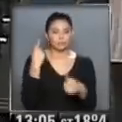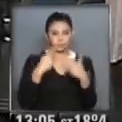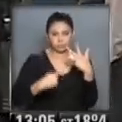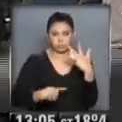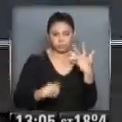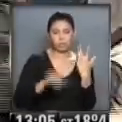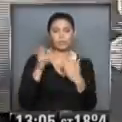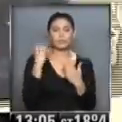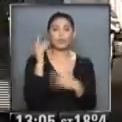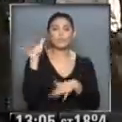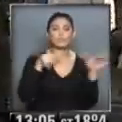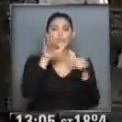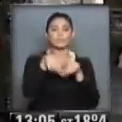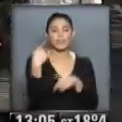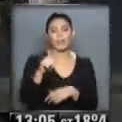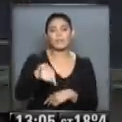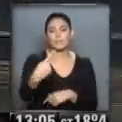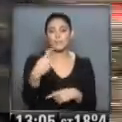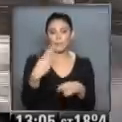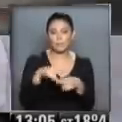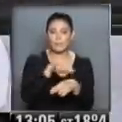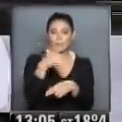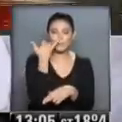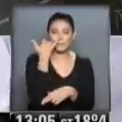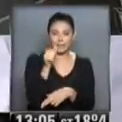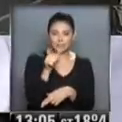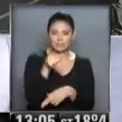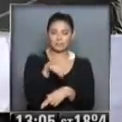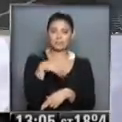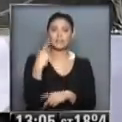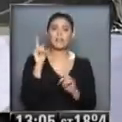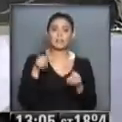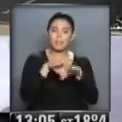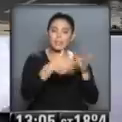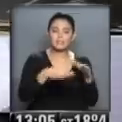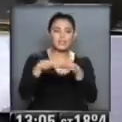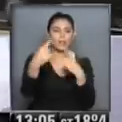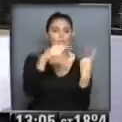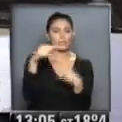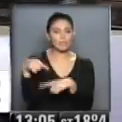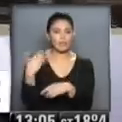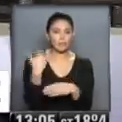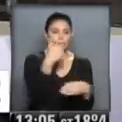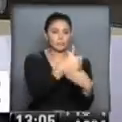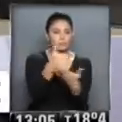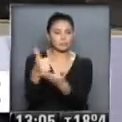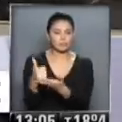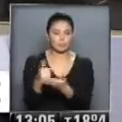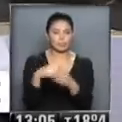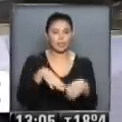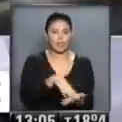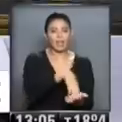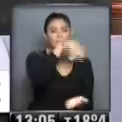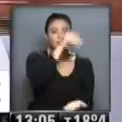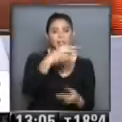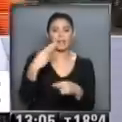esta convocatoria, el gran festejo allí en la plaza, en los distintos escenarios, como mencionaba Silvia recién, en la plaza, en el obelisco,